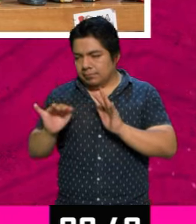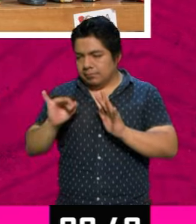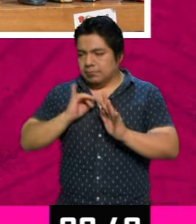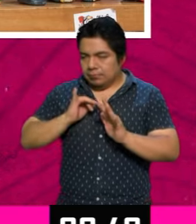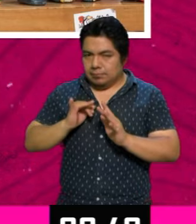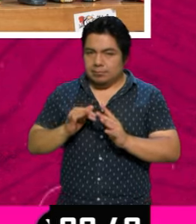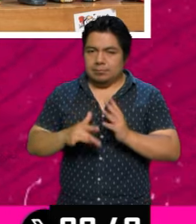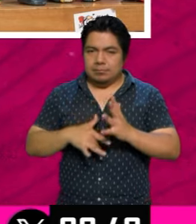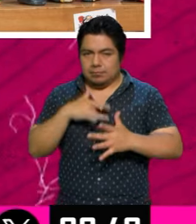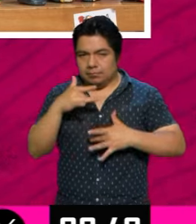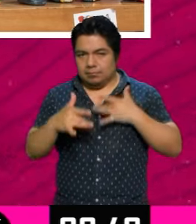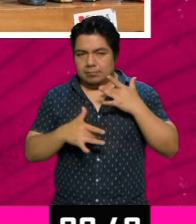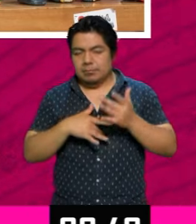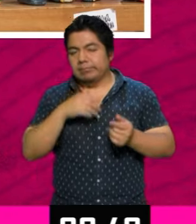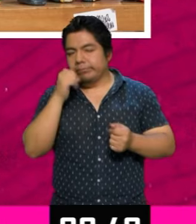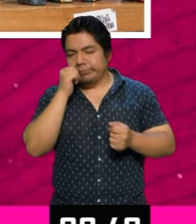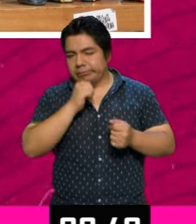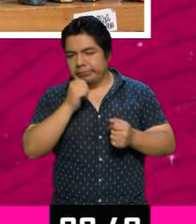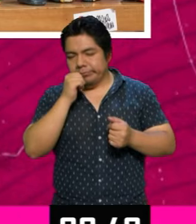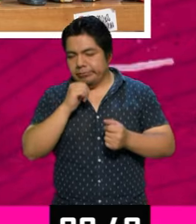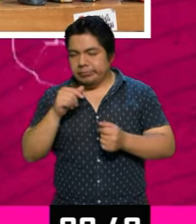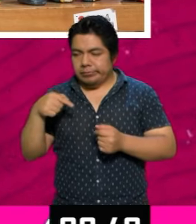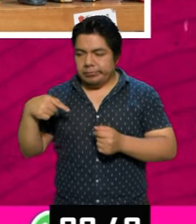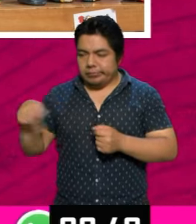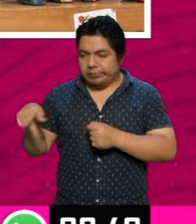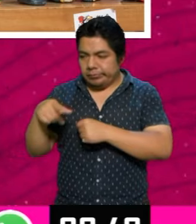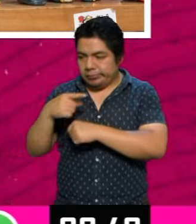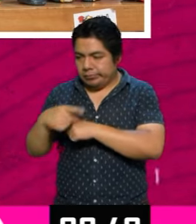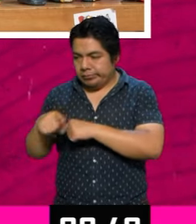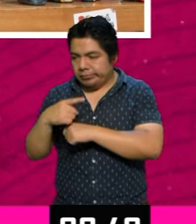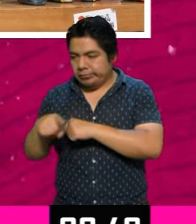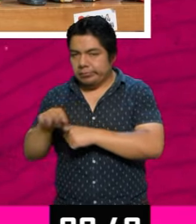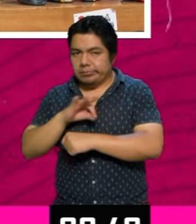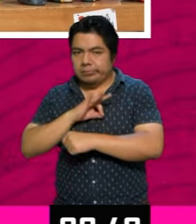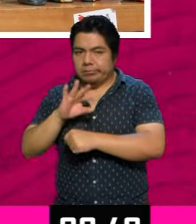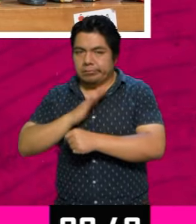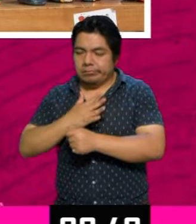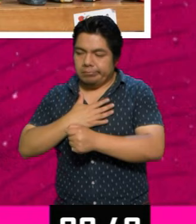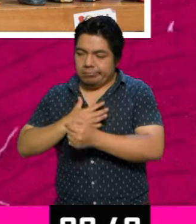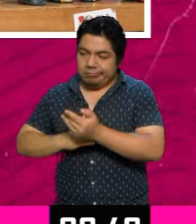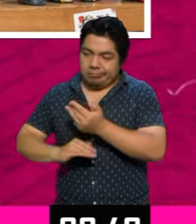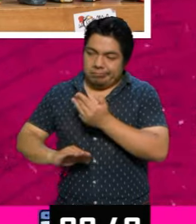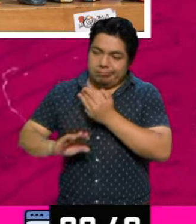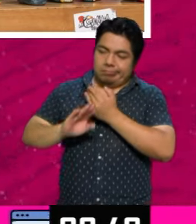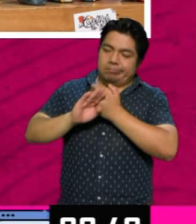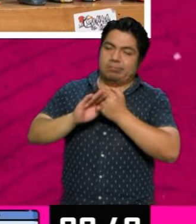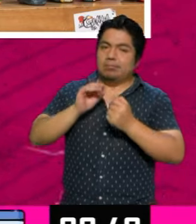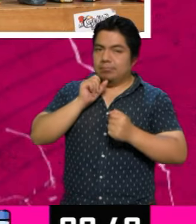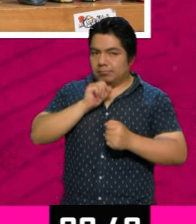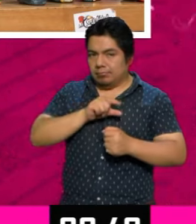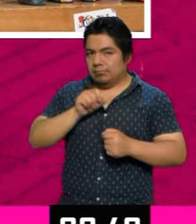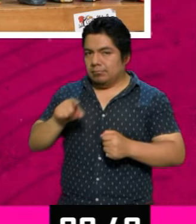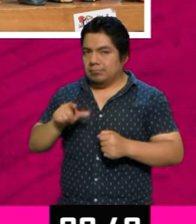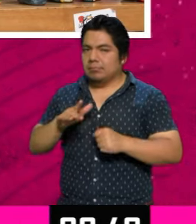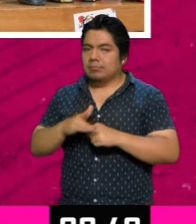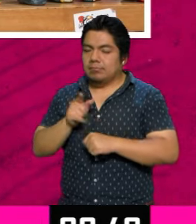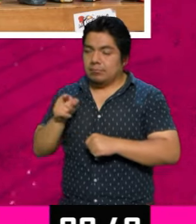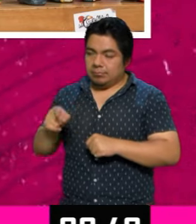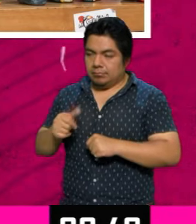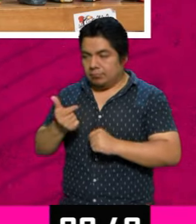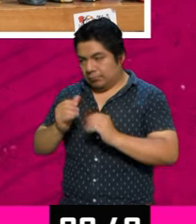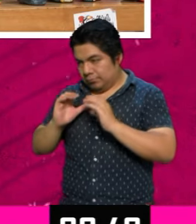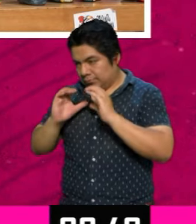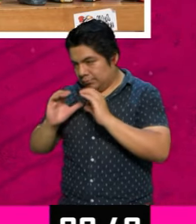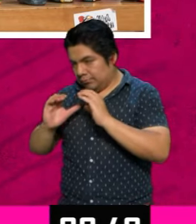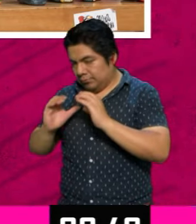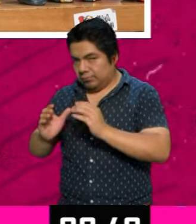Esto es, uno siempre asume que el daño del otro le puede pasar a uno. Entonces, por eso uno cuida del otro. Así